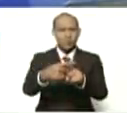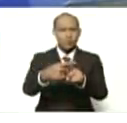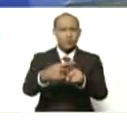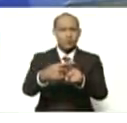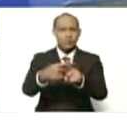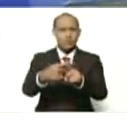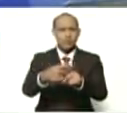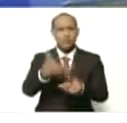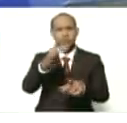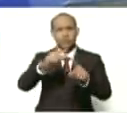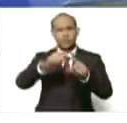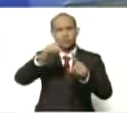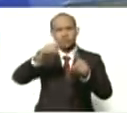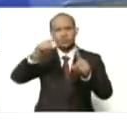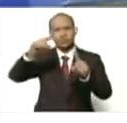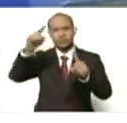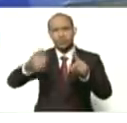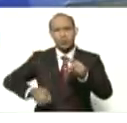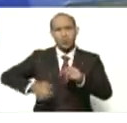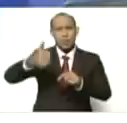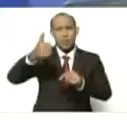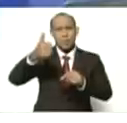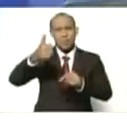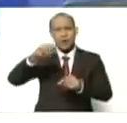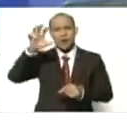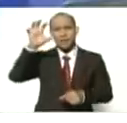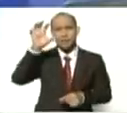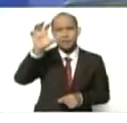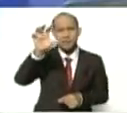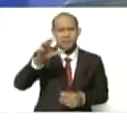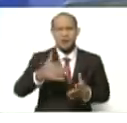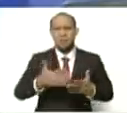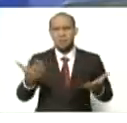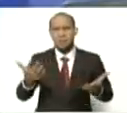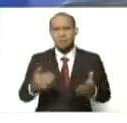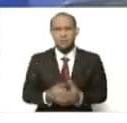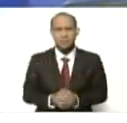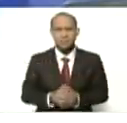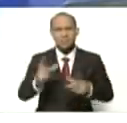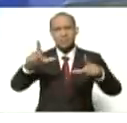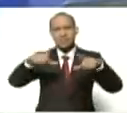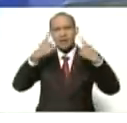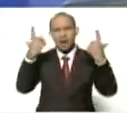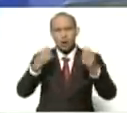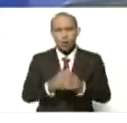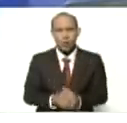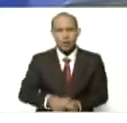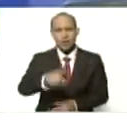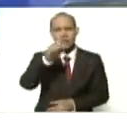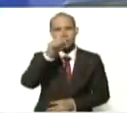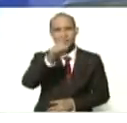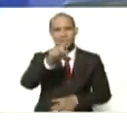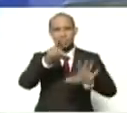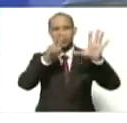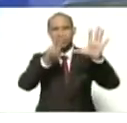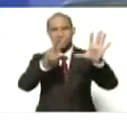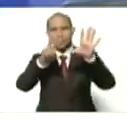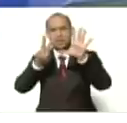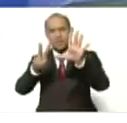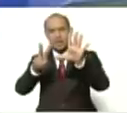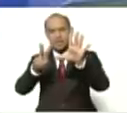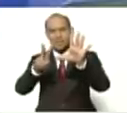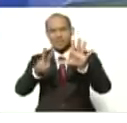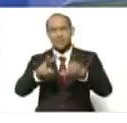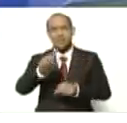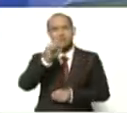tasa de casos activos más altas en el país son la guaira 175 casos por